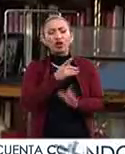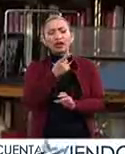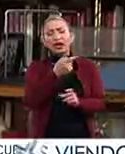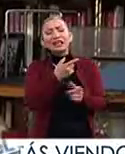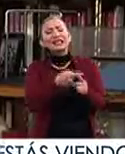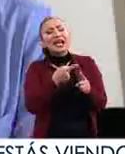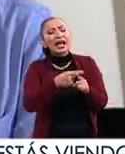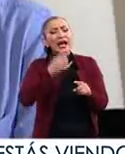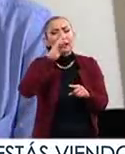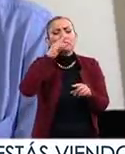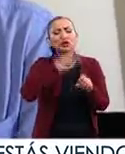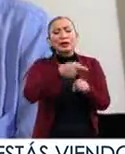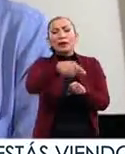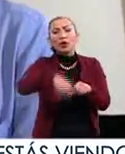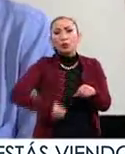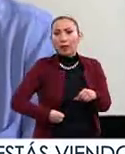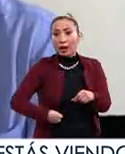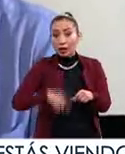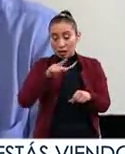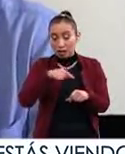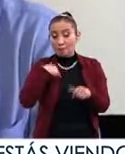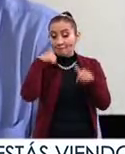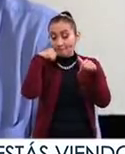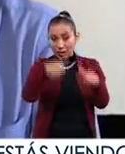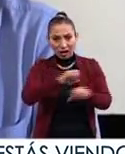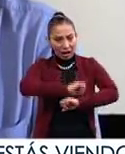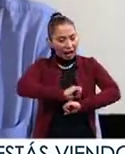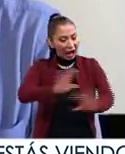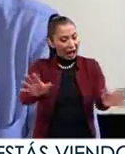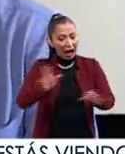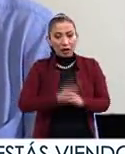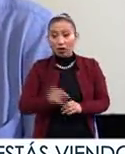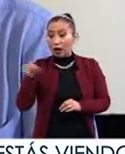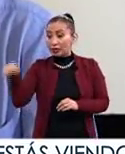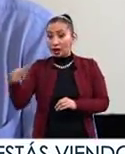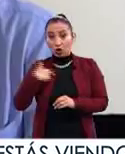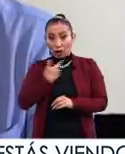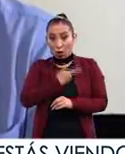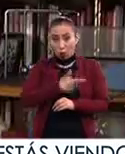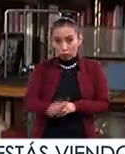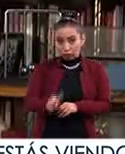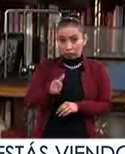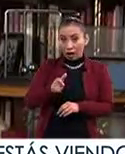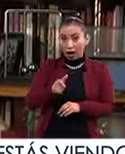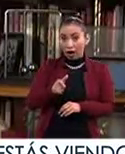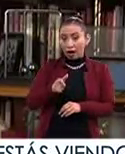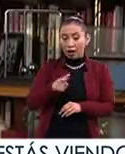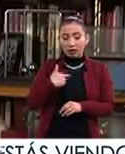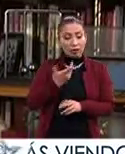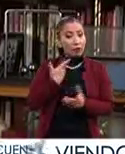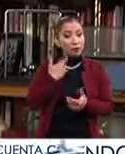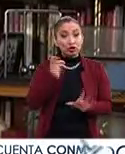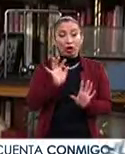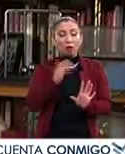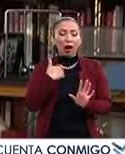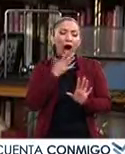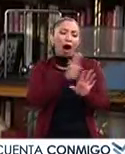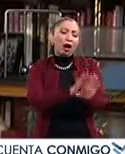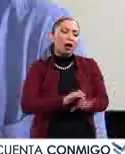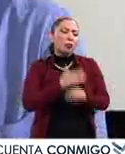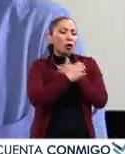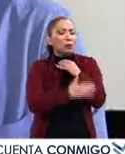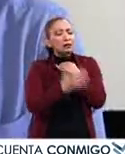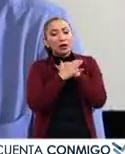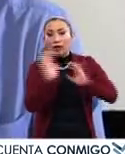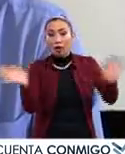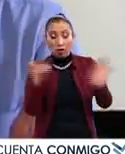qué y quiénes son responsables. Y darás cuenta de eso. Pero desde luego. Lo que no te guste, lo que no te cuadre. No me voy a tocar el corazón.